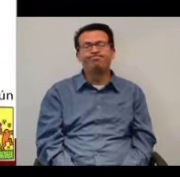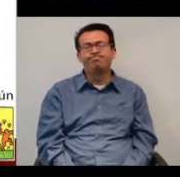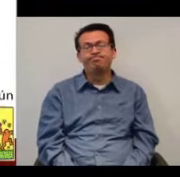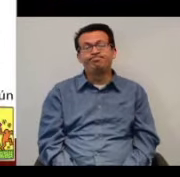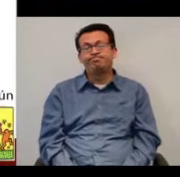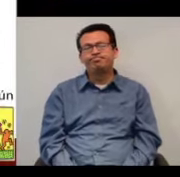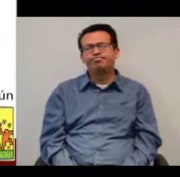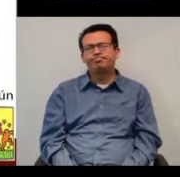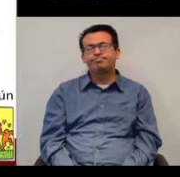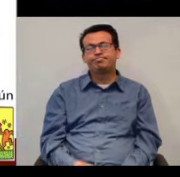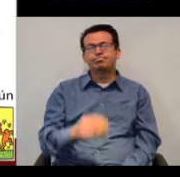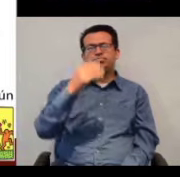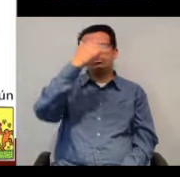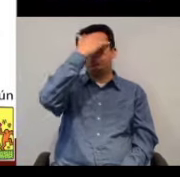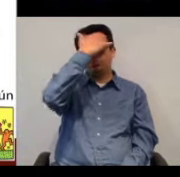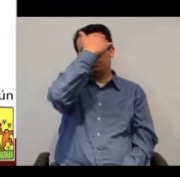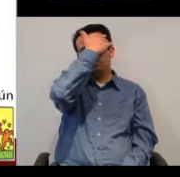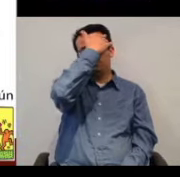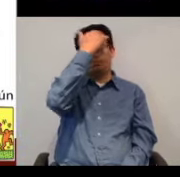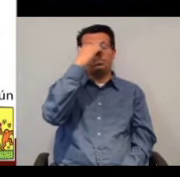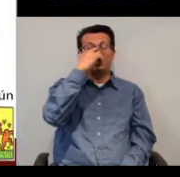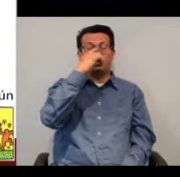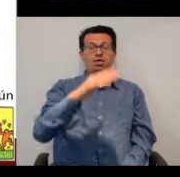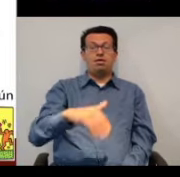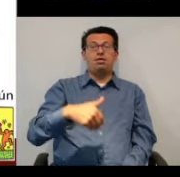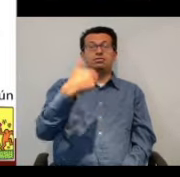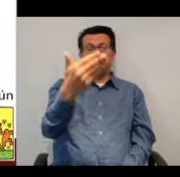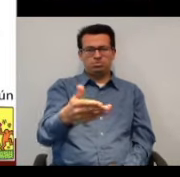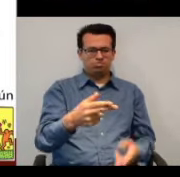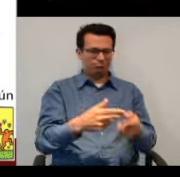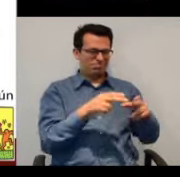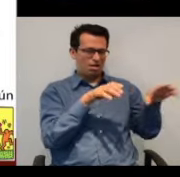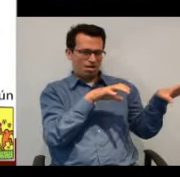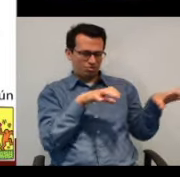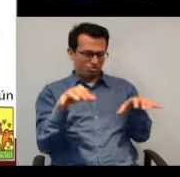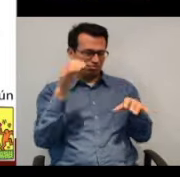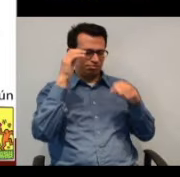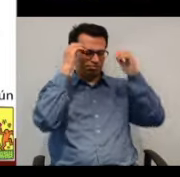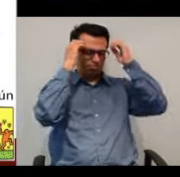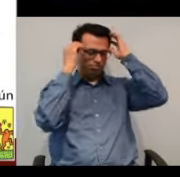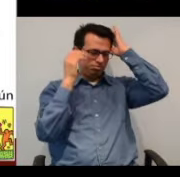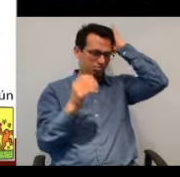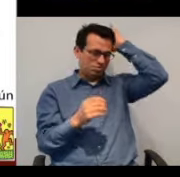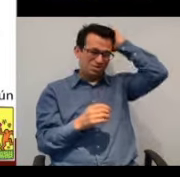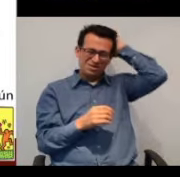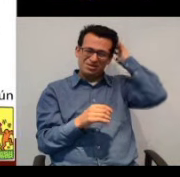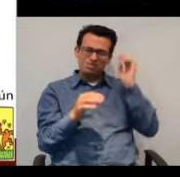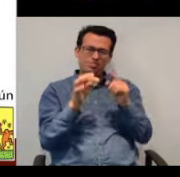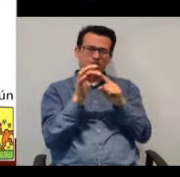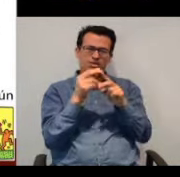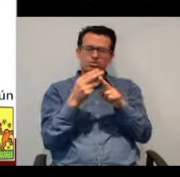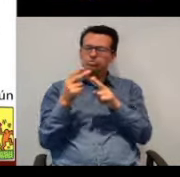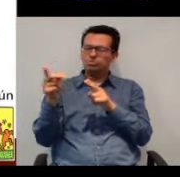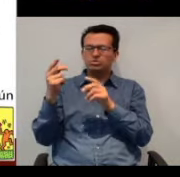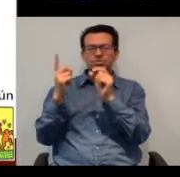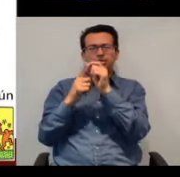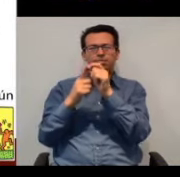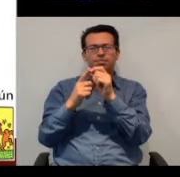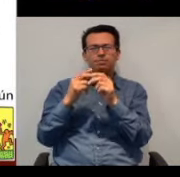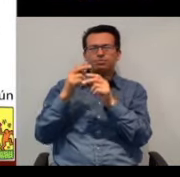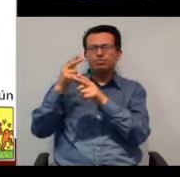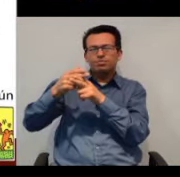La siguiente acción precisa ha sido el tema del índice de inclusión.